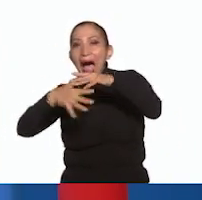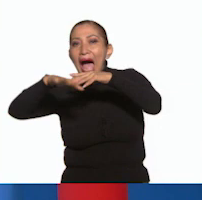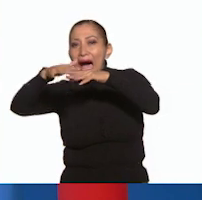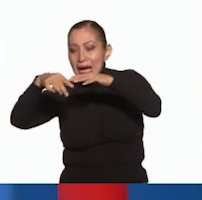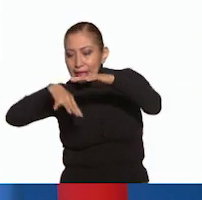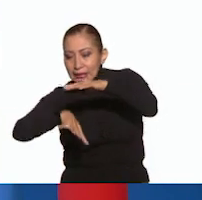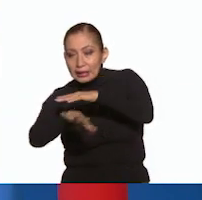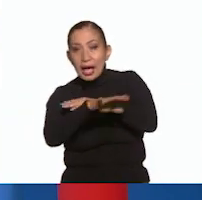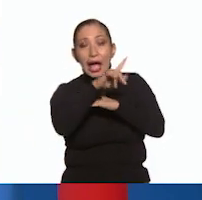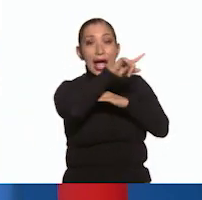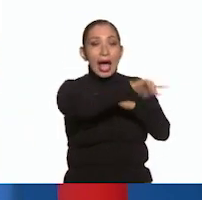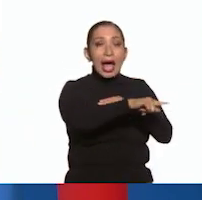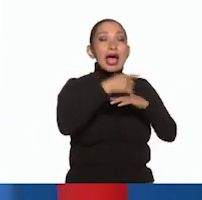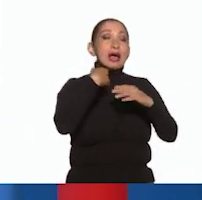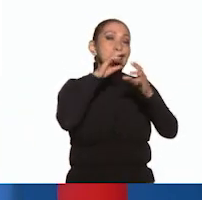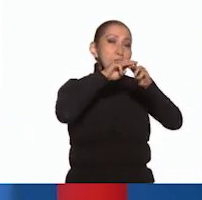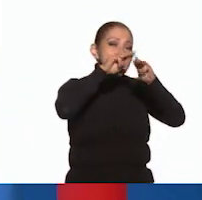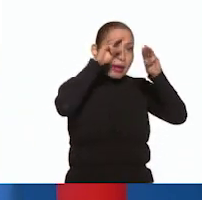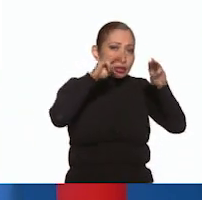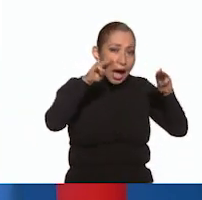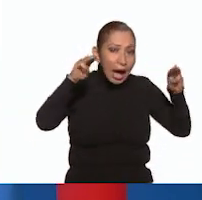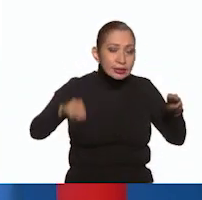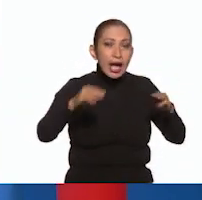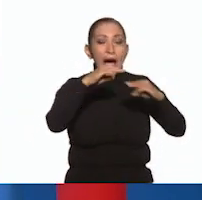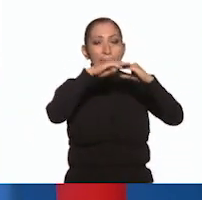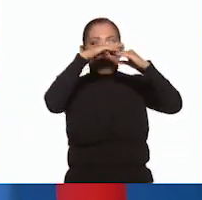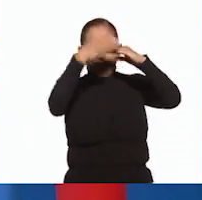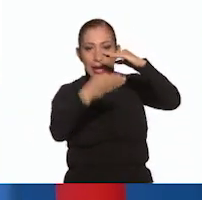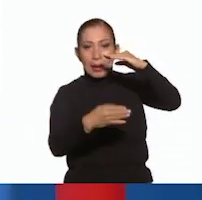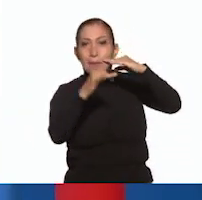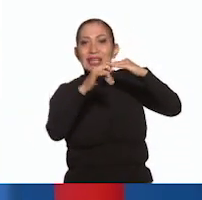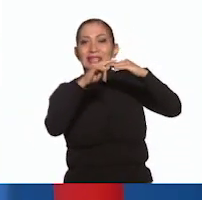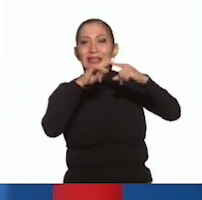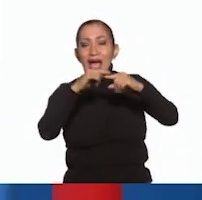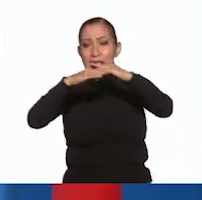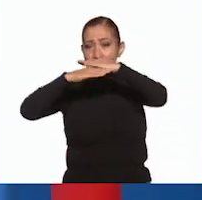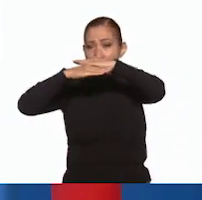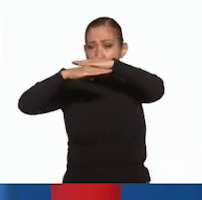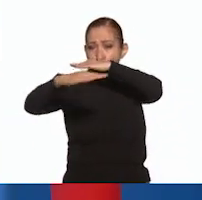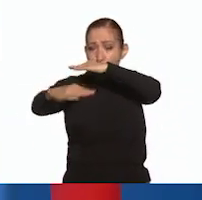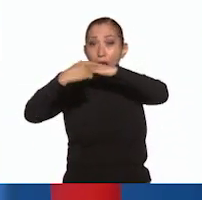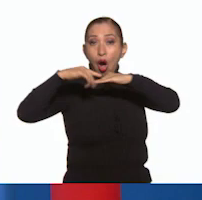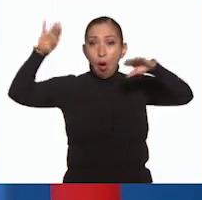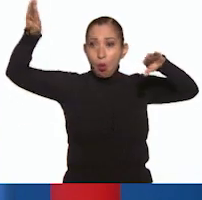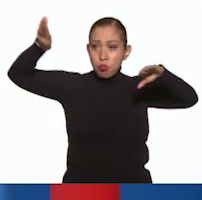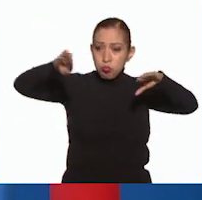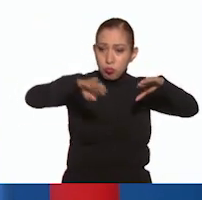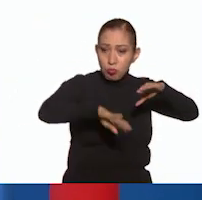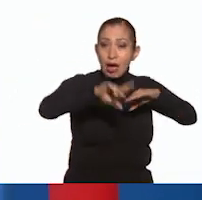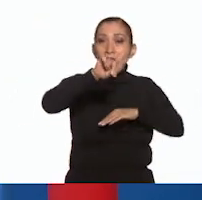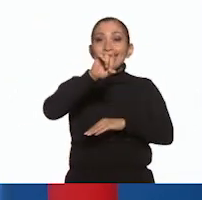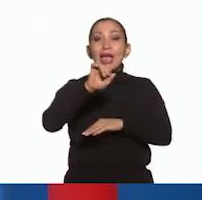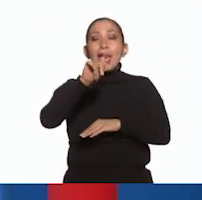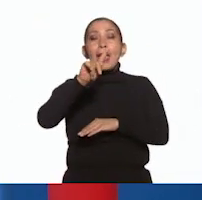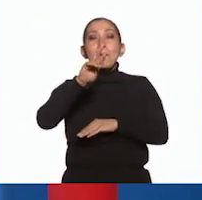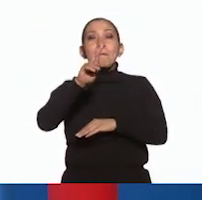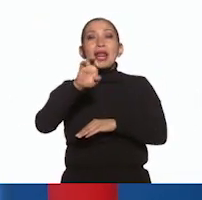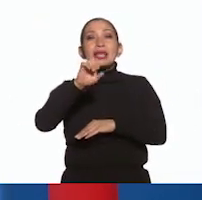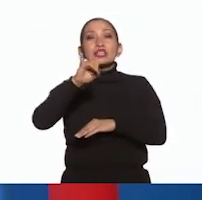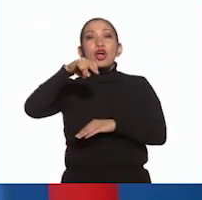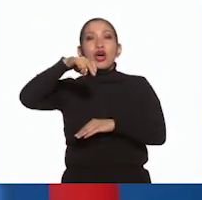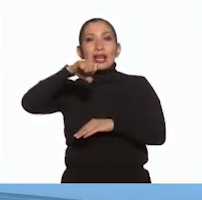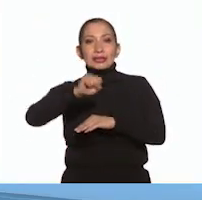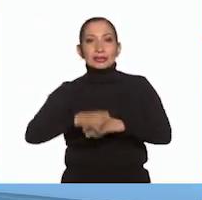continental son las montañas, las mesetas, las llanuras y las depresiones. ¿Podrías ayudarme a definir algunas de